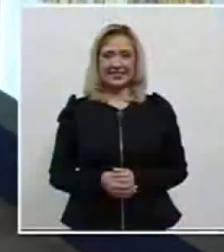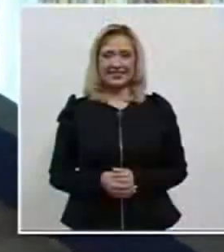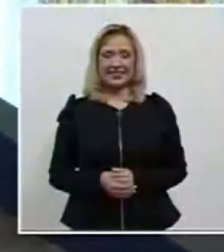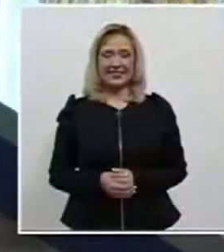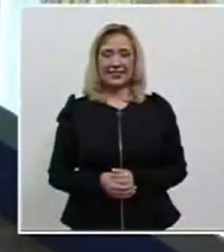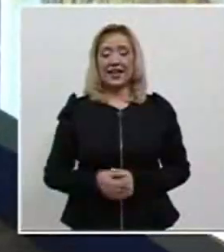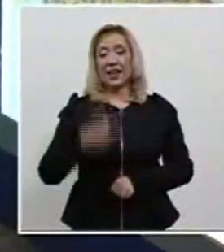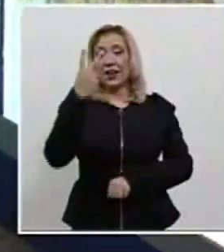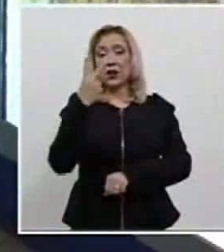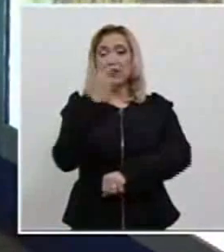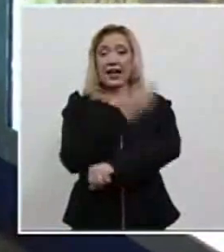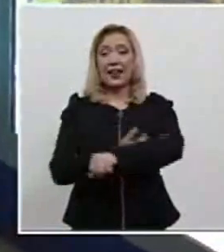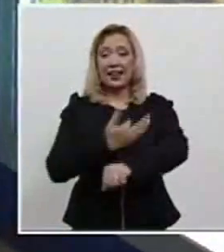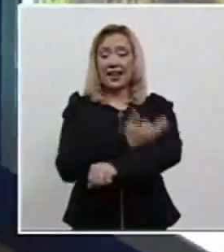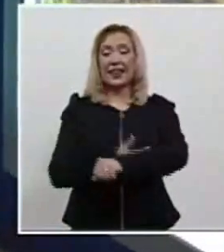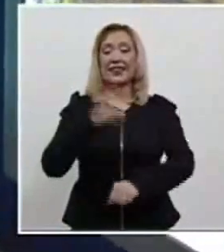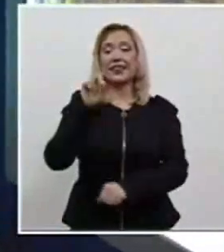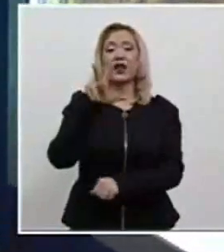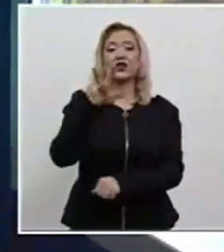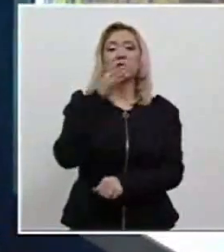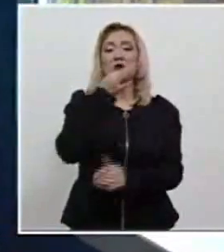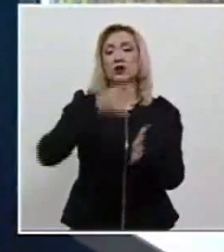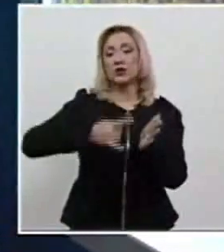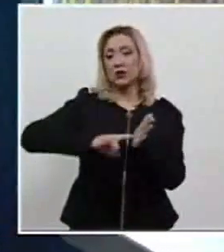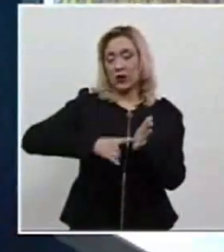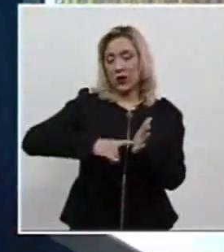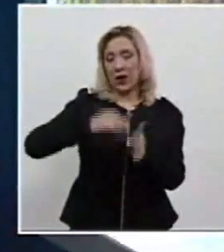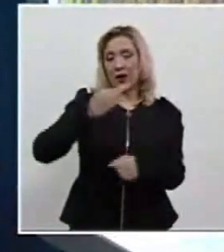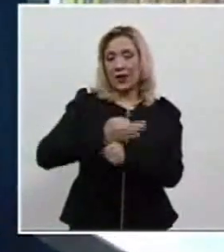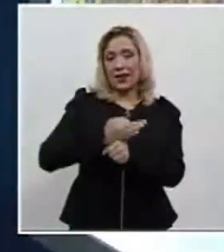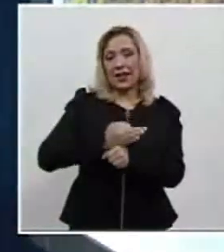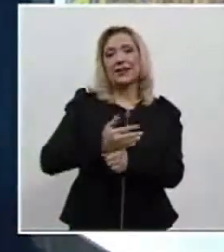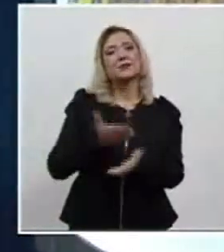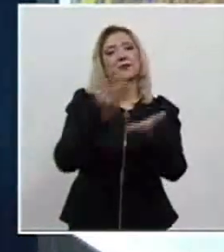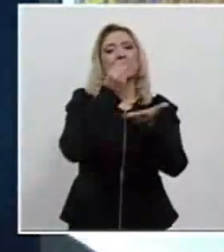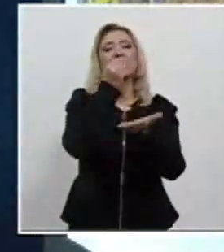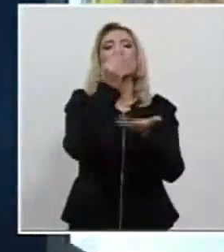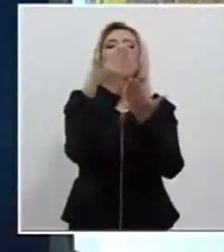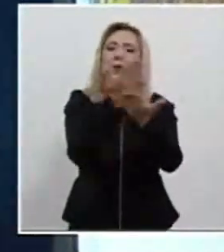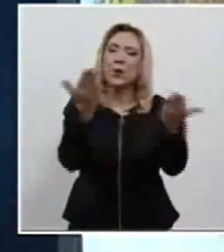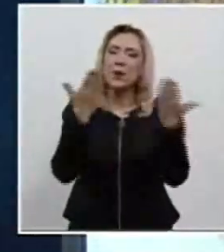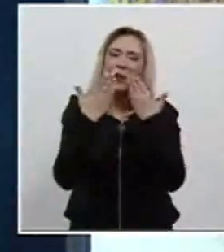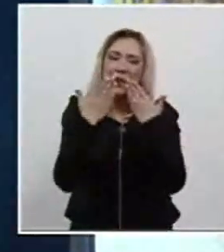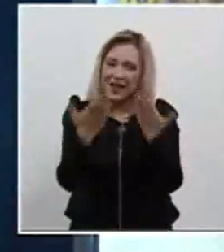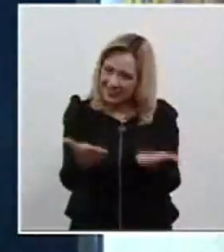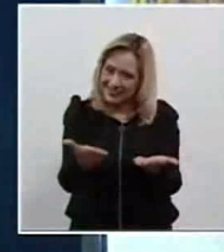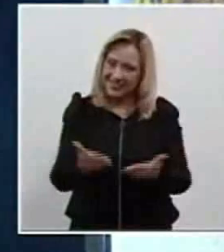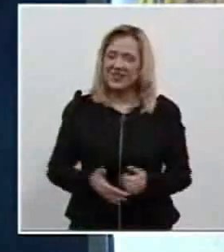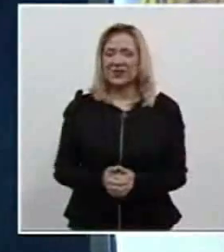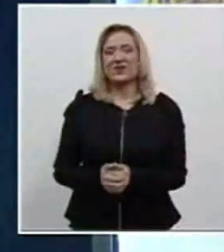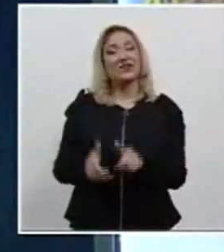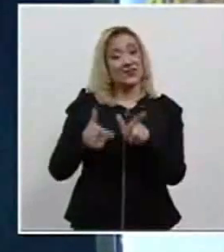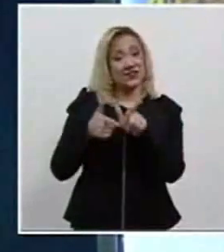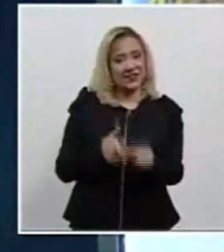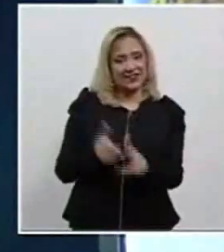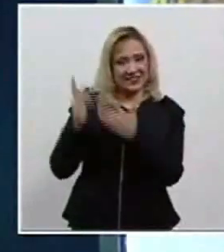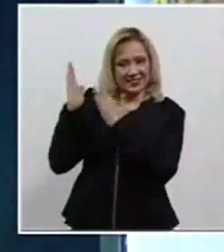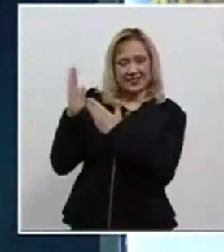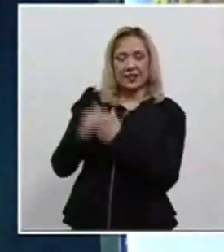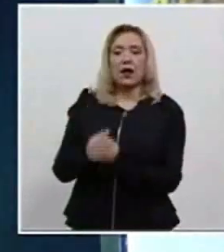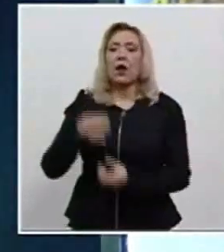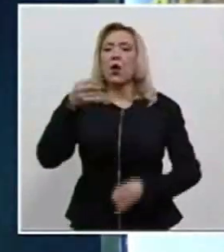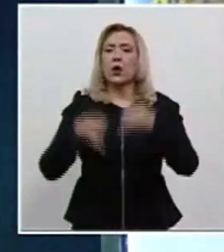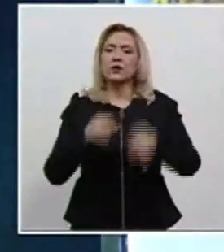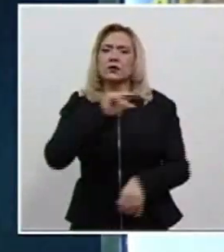Las 14 horas con 38 minutos. Que tenga usted muy buen provecho. Nosotros le seguimos informando. Un juez de